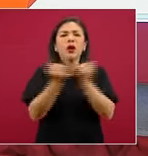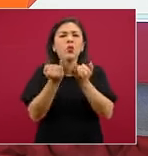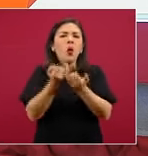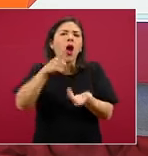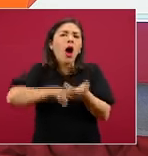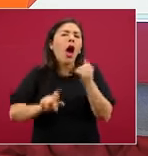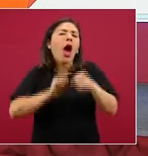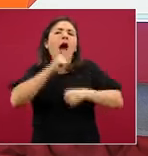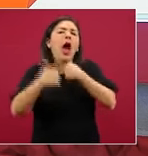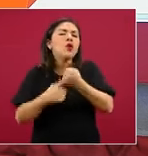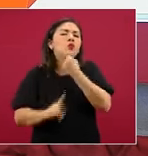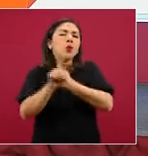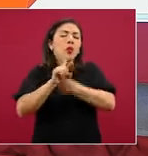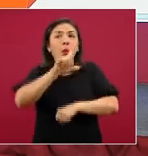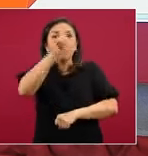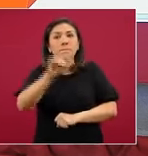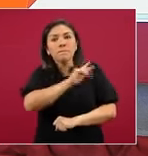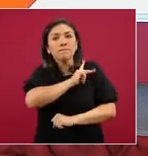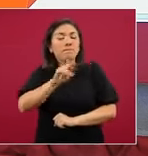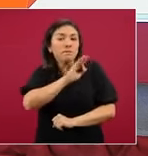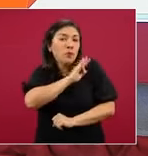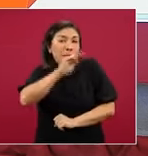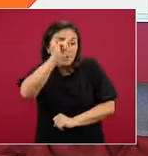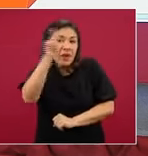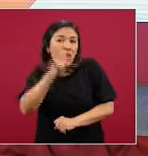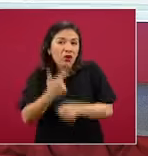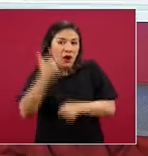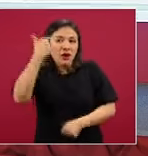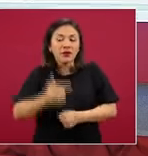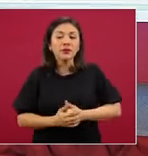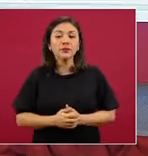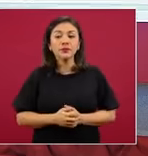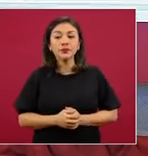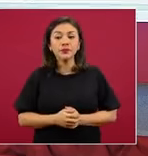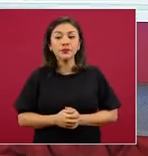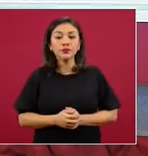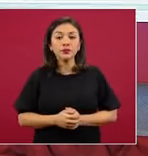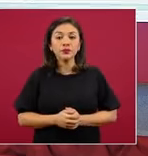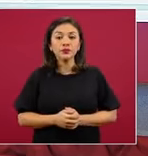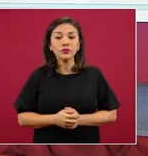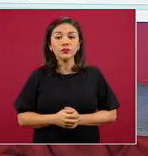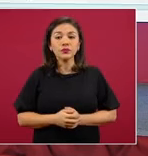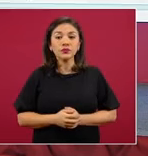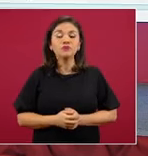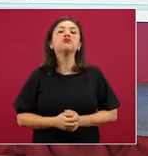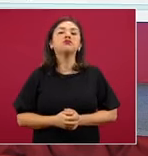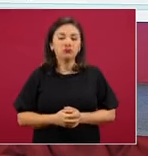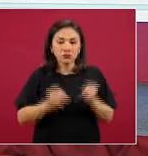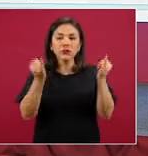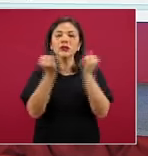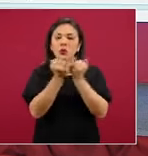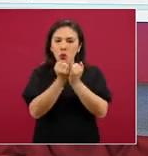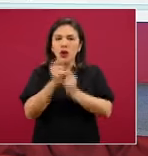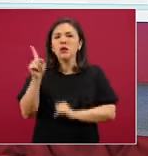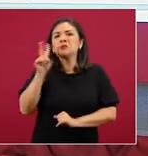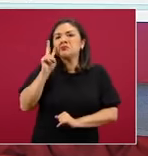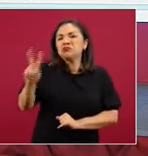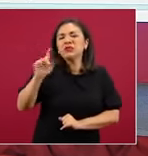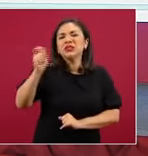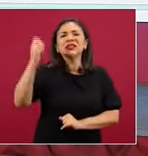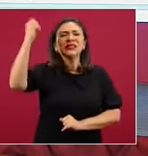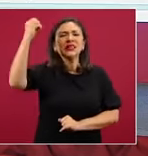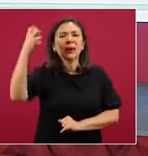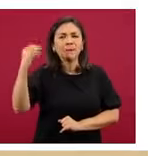problema que puede ser mayor. La siguiente, por favor. Nos gusta también presentar el